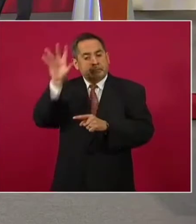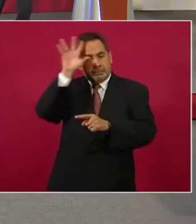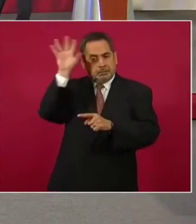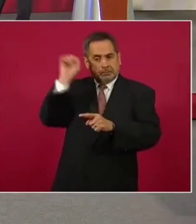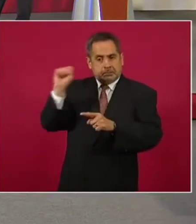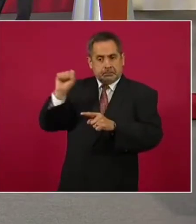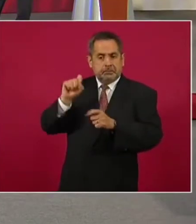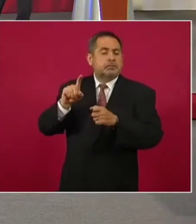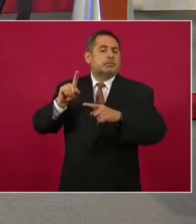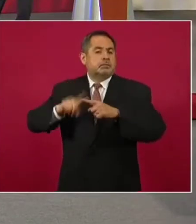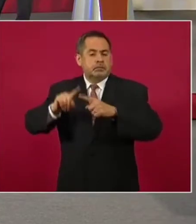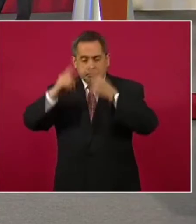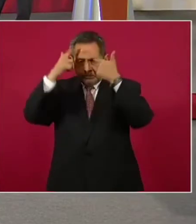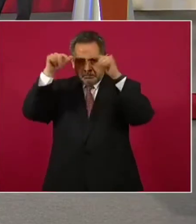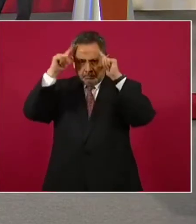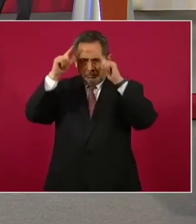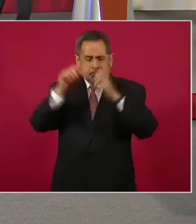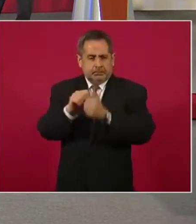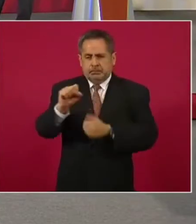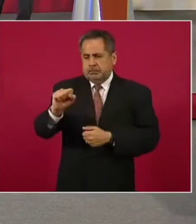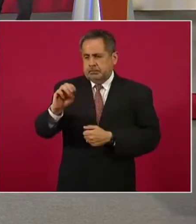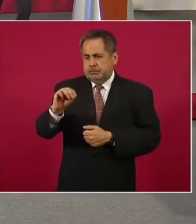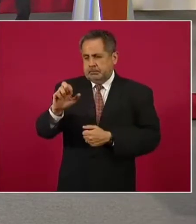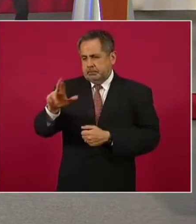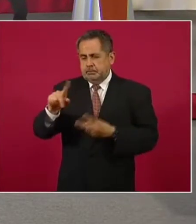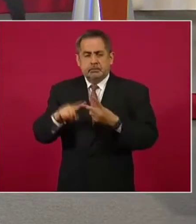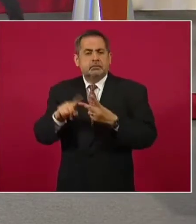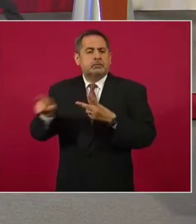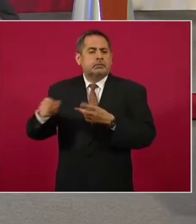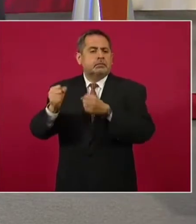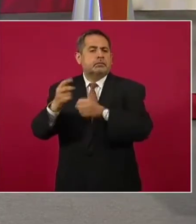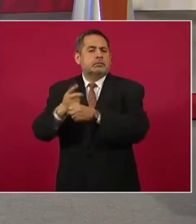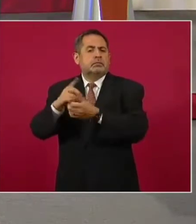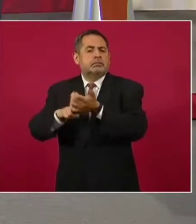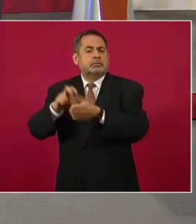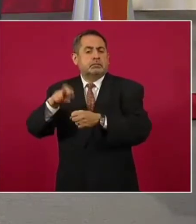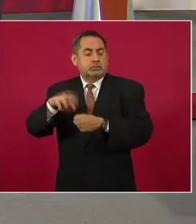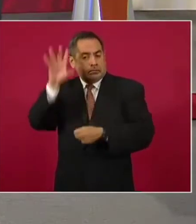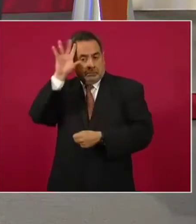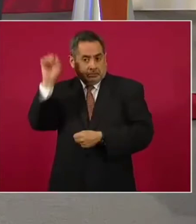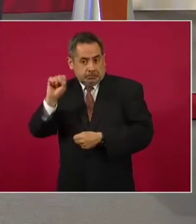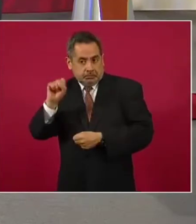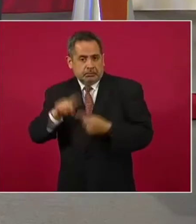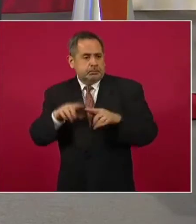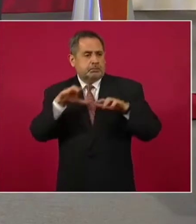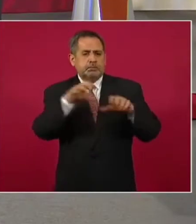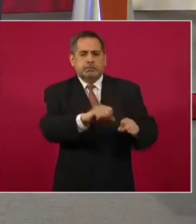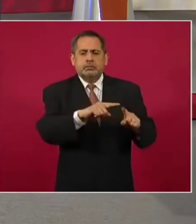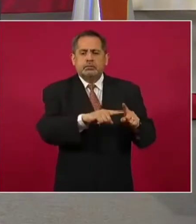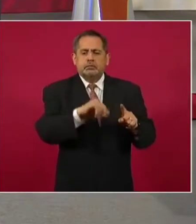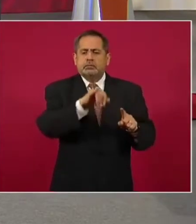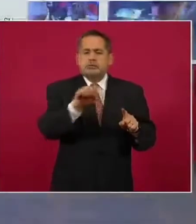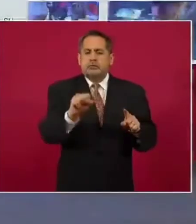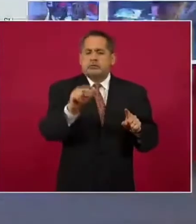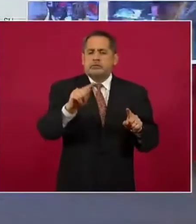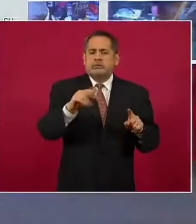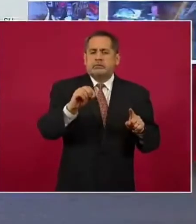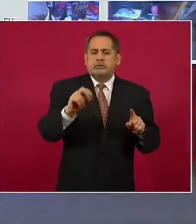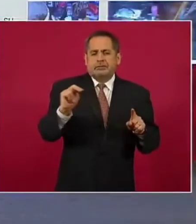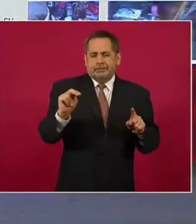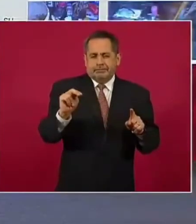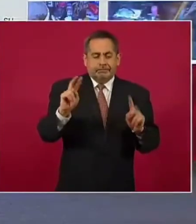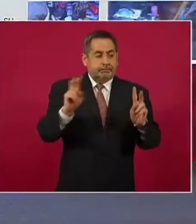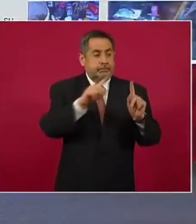de la marina con la secretaria de seguridad pública de morelos se trata de josé antonio en el hijo del presunto jefe de plaza